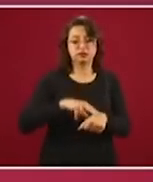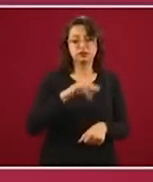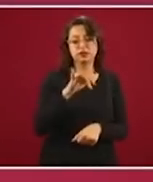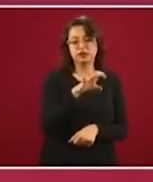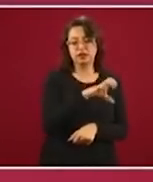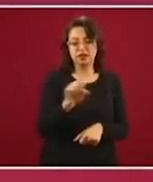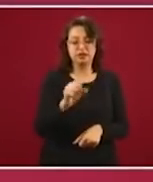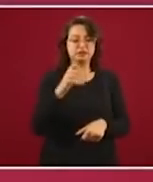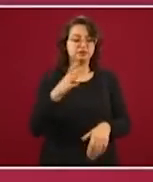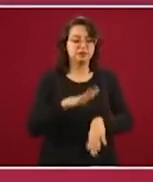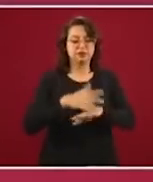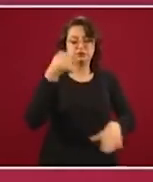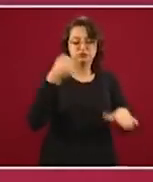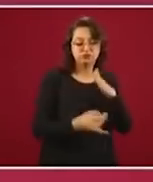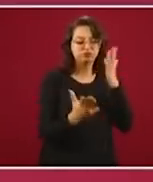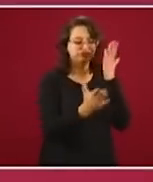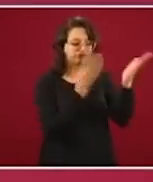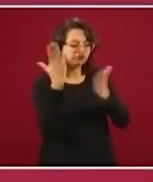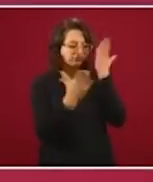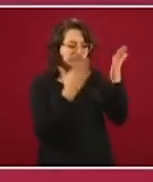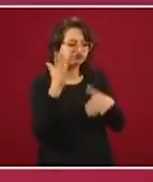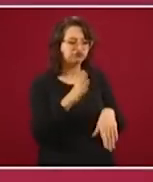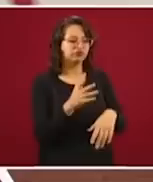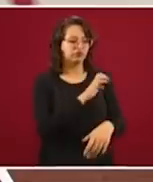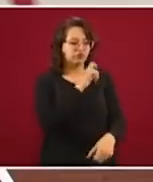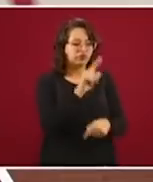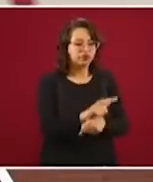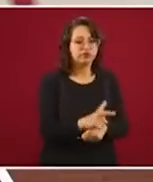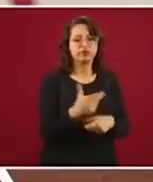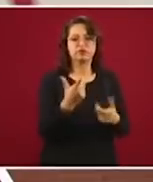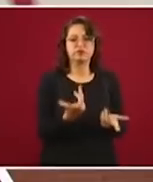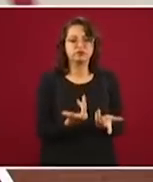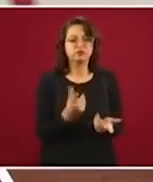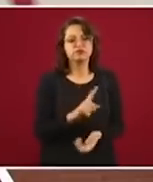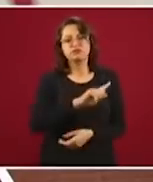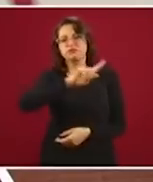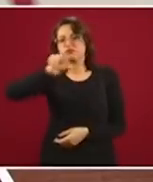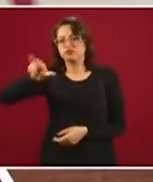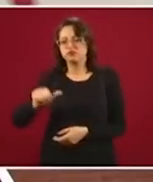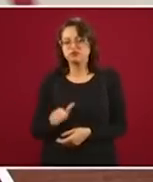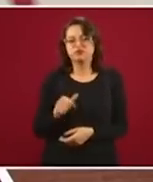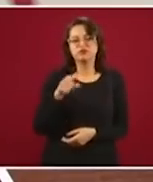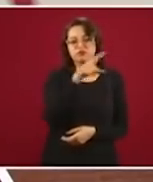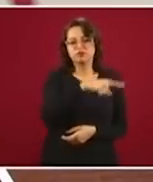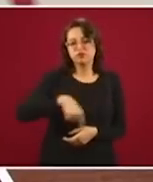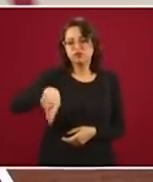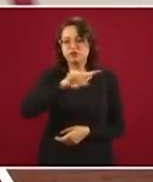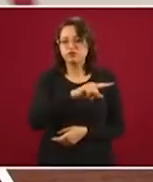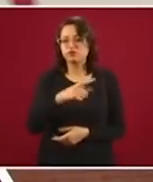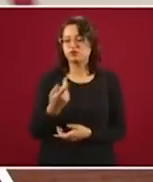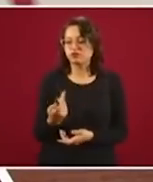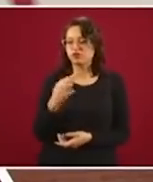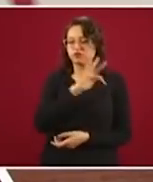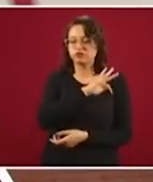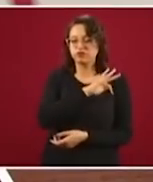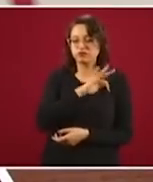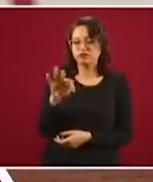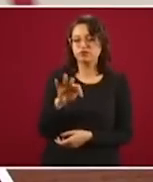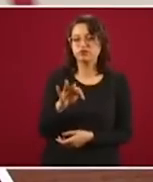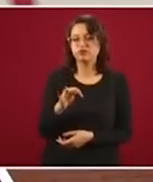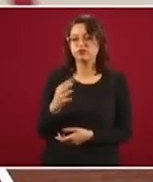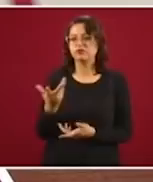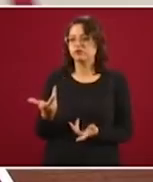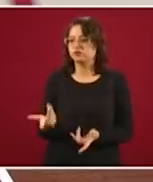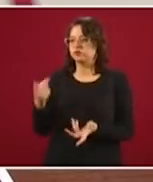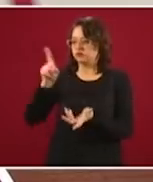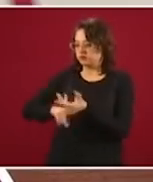de especialidad y demás, no tienen algún mecanismo en donde le retribuyan al Seguro Social con tiempo y trabajo